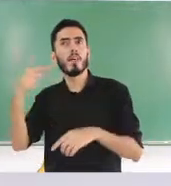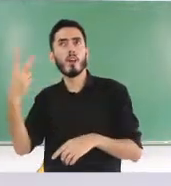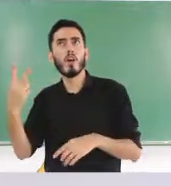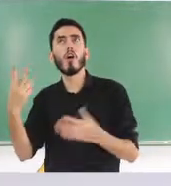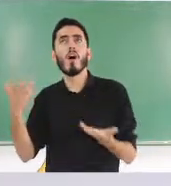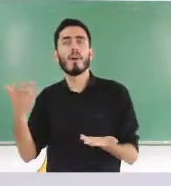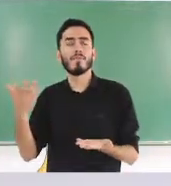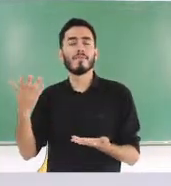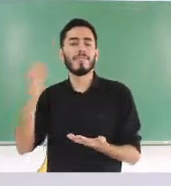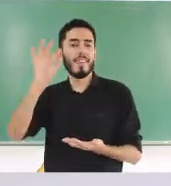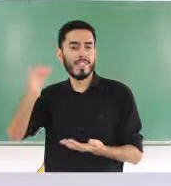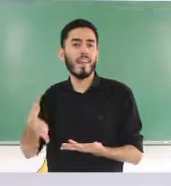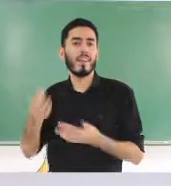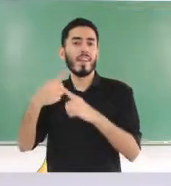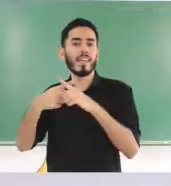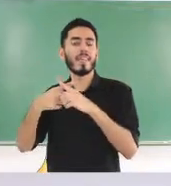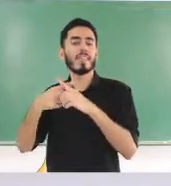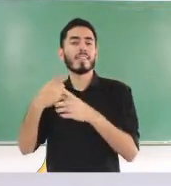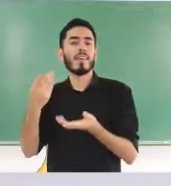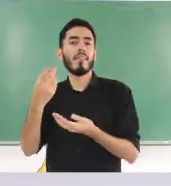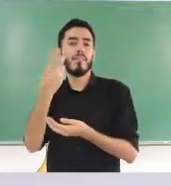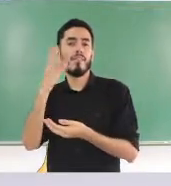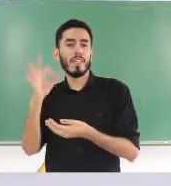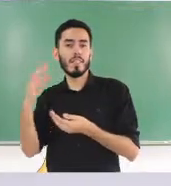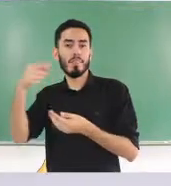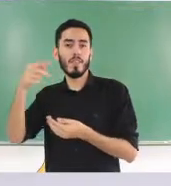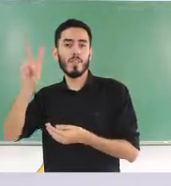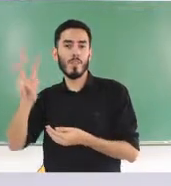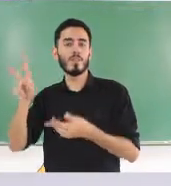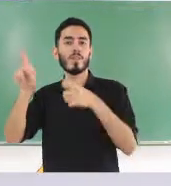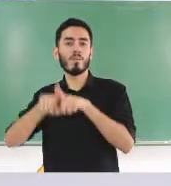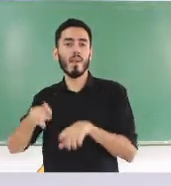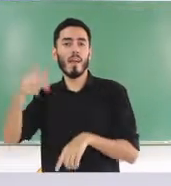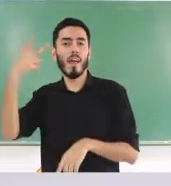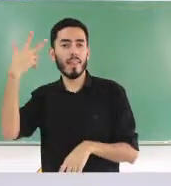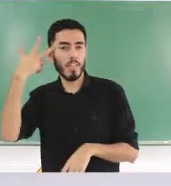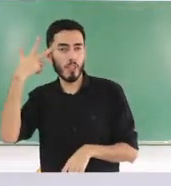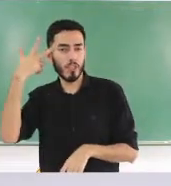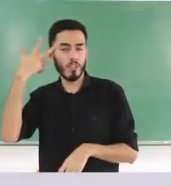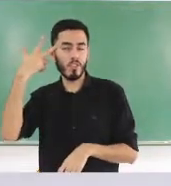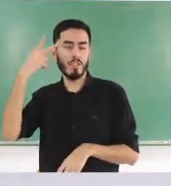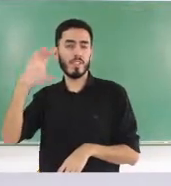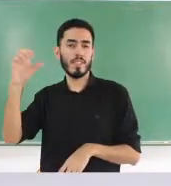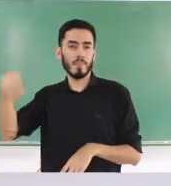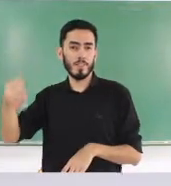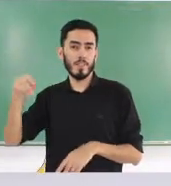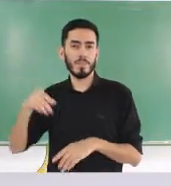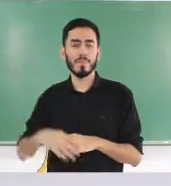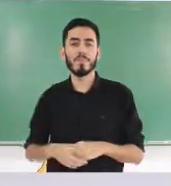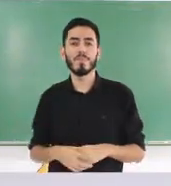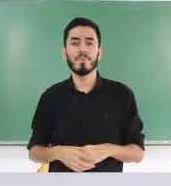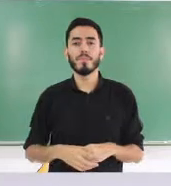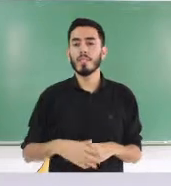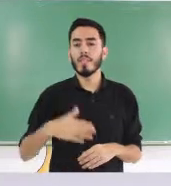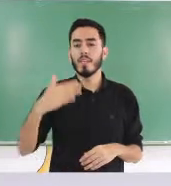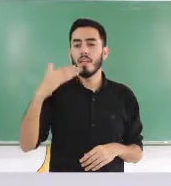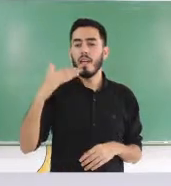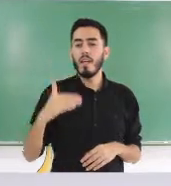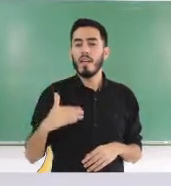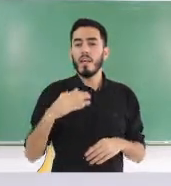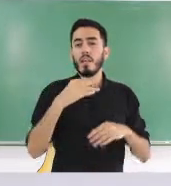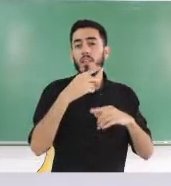2, por lo tanto, 20 menos 2, 18 centímetros. Luego, X más 1